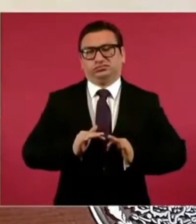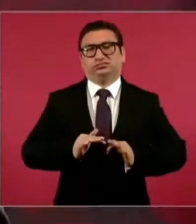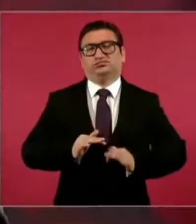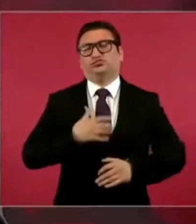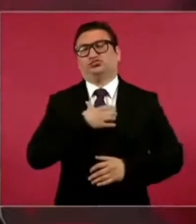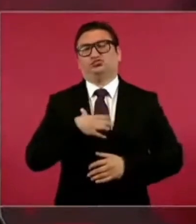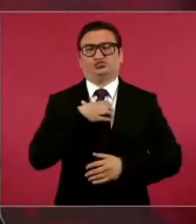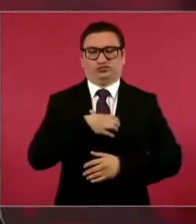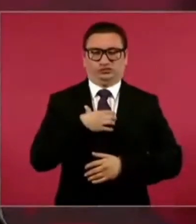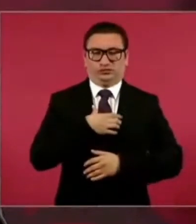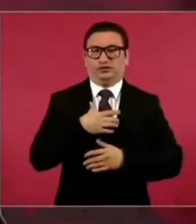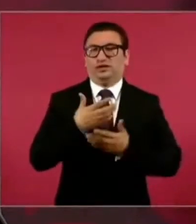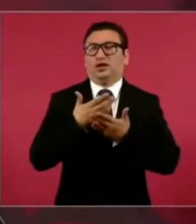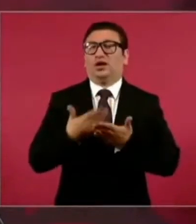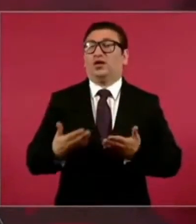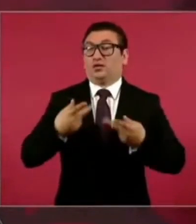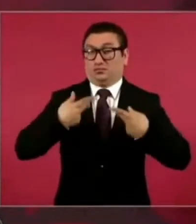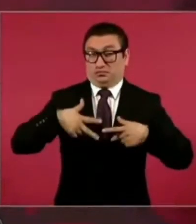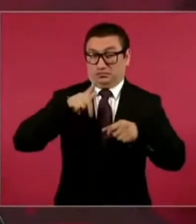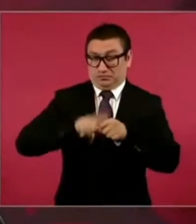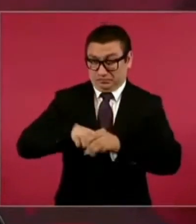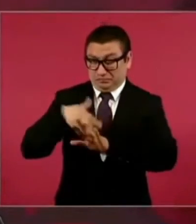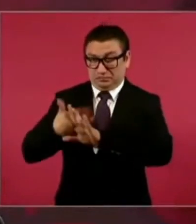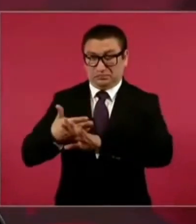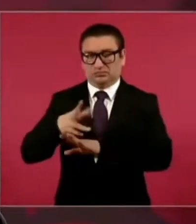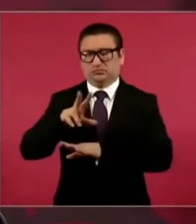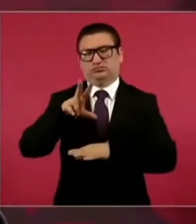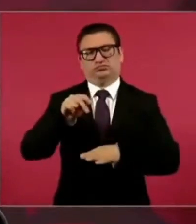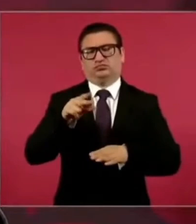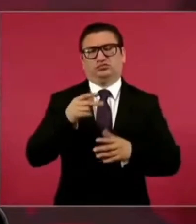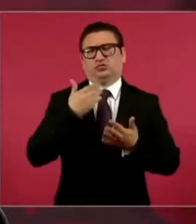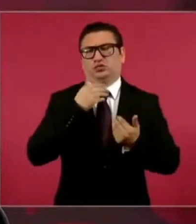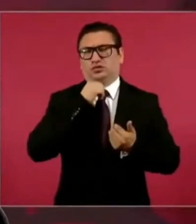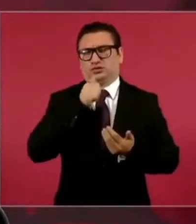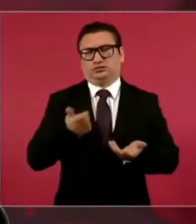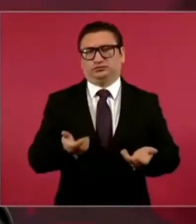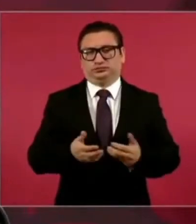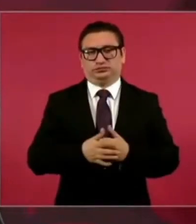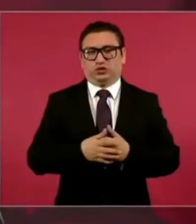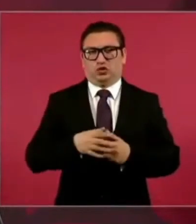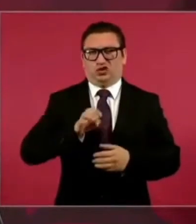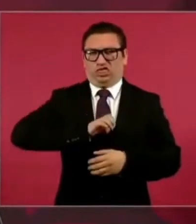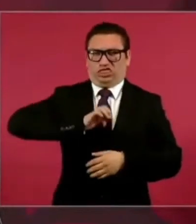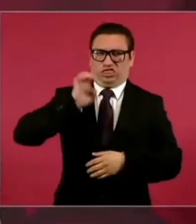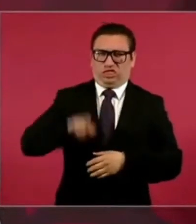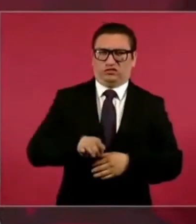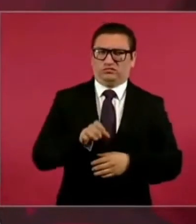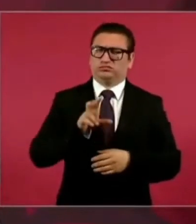contentando. Además no es un asunto personal, no es un asunto de odio,